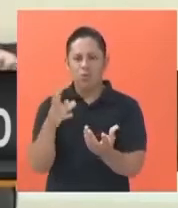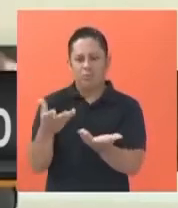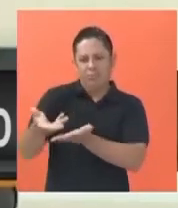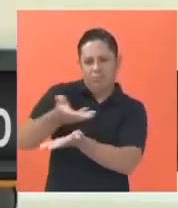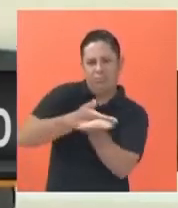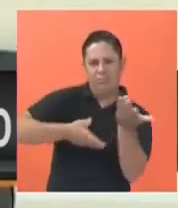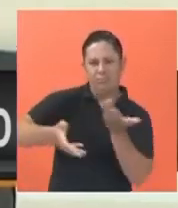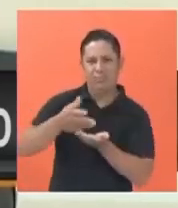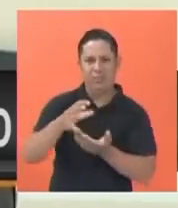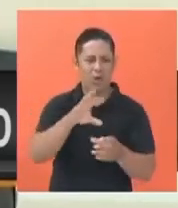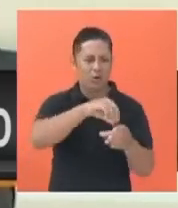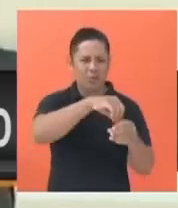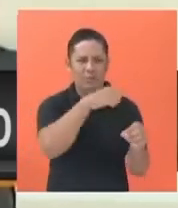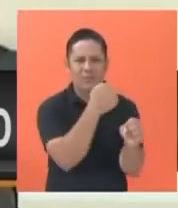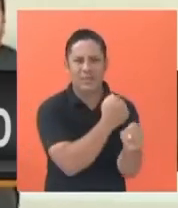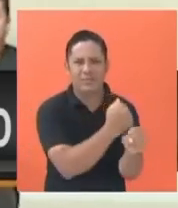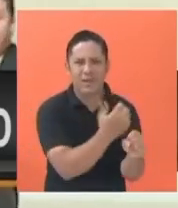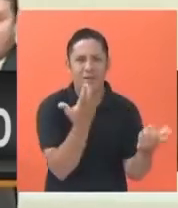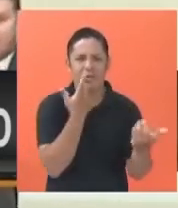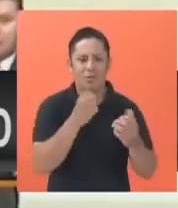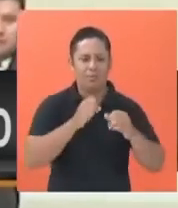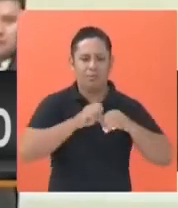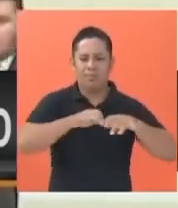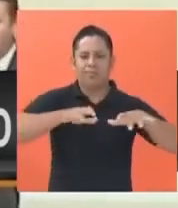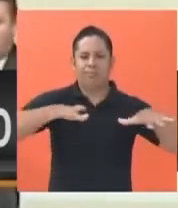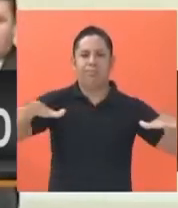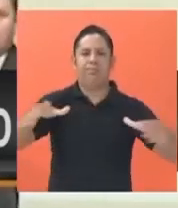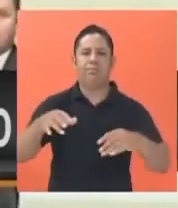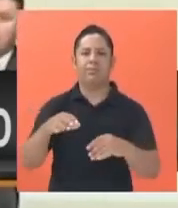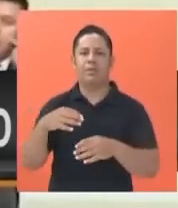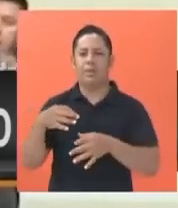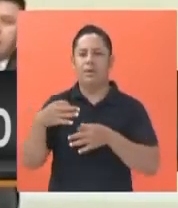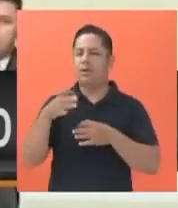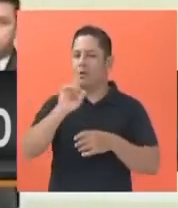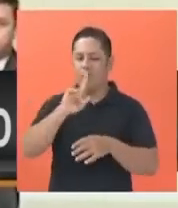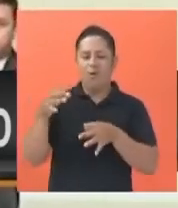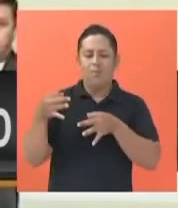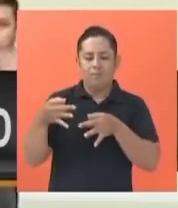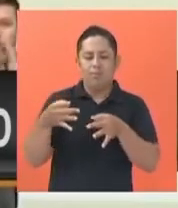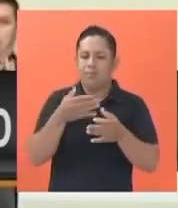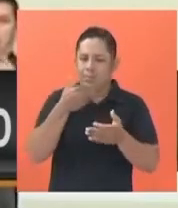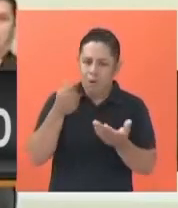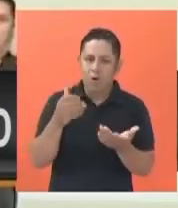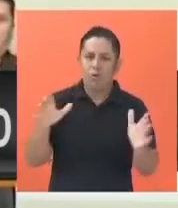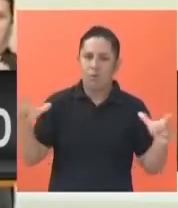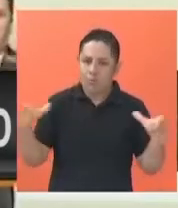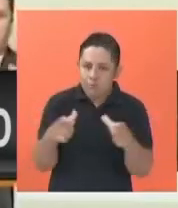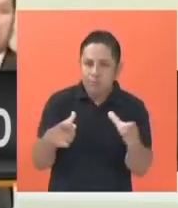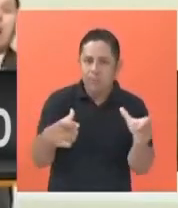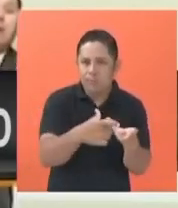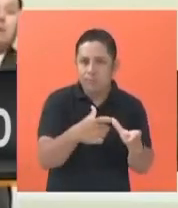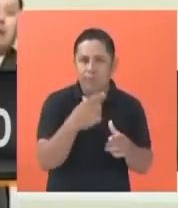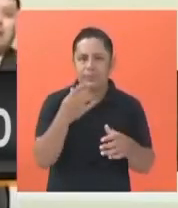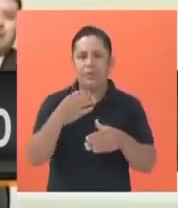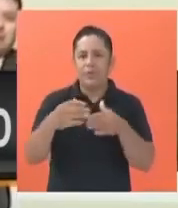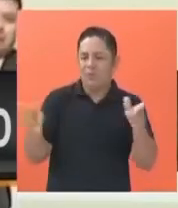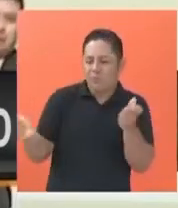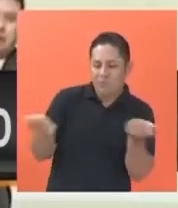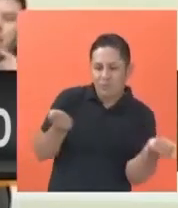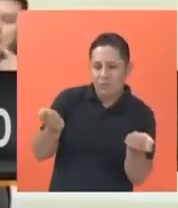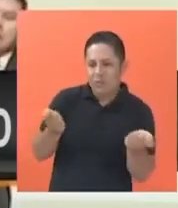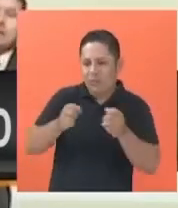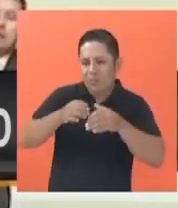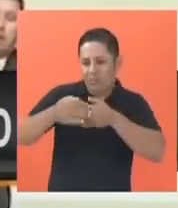vamos a compartir, tener la posibilidad de reducir esa probabilidad de contagio. Porque eso nos permite